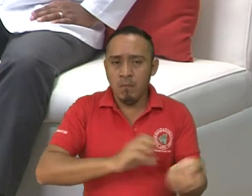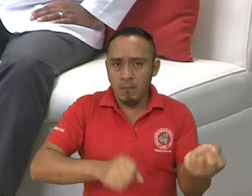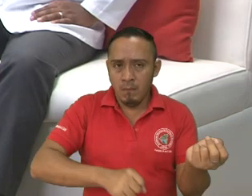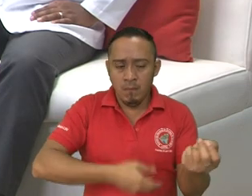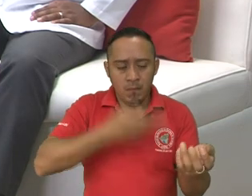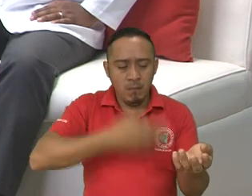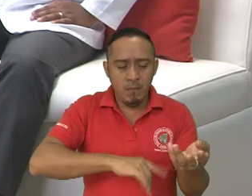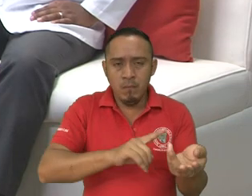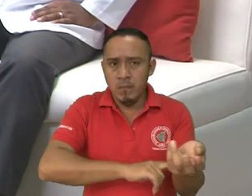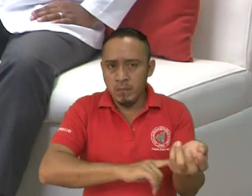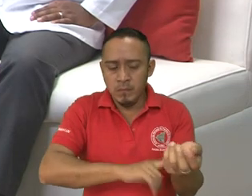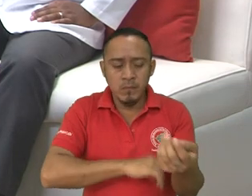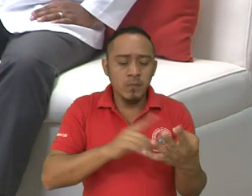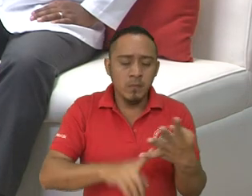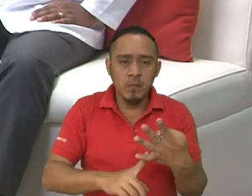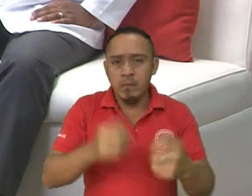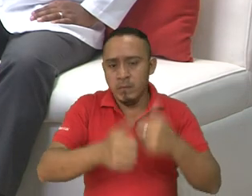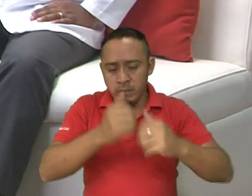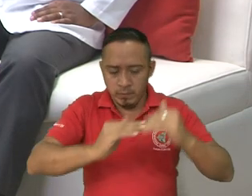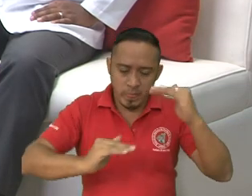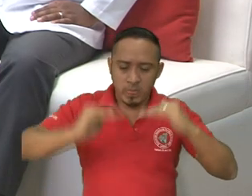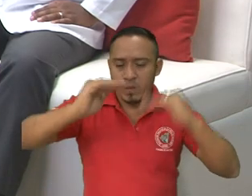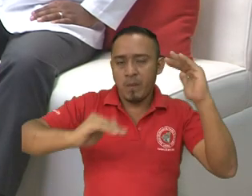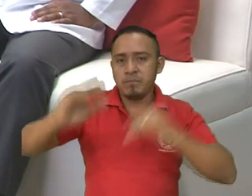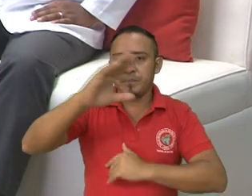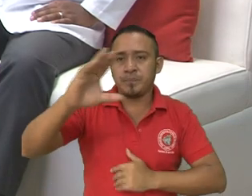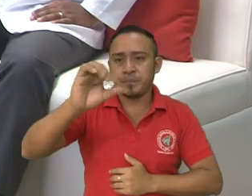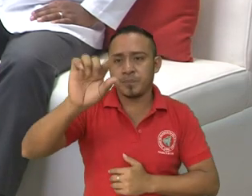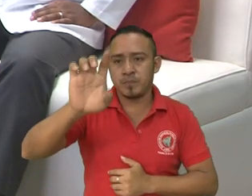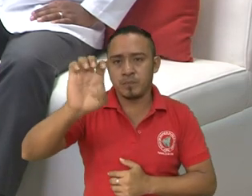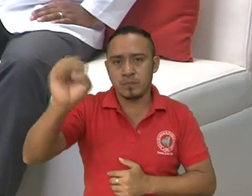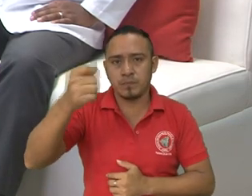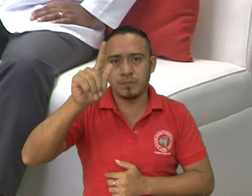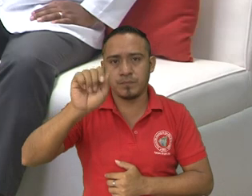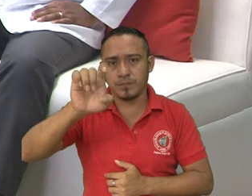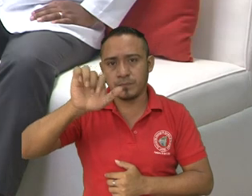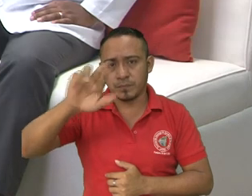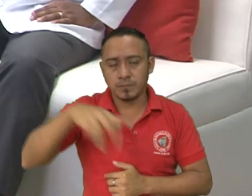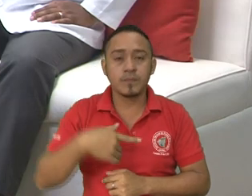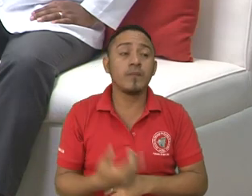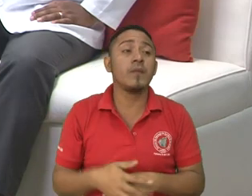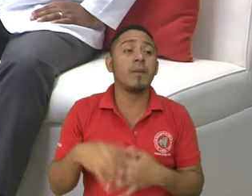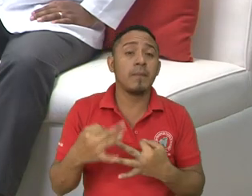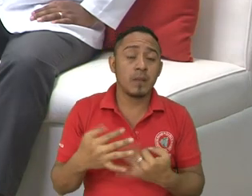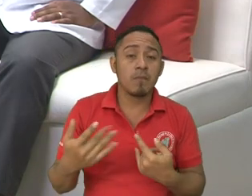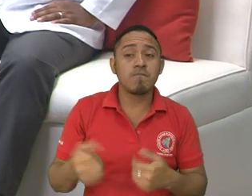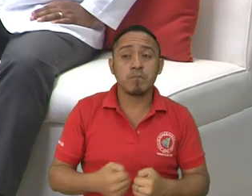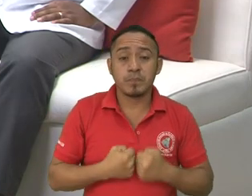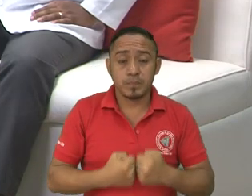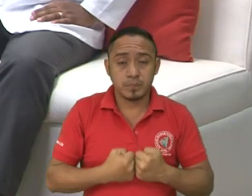con alteraciones del colesterol elevado o personas que hacen actividad física intensa.